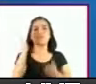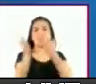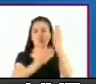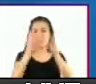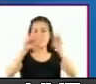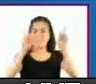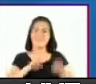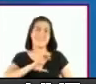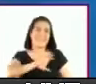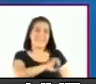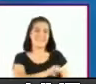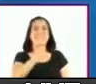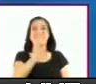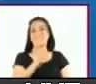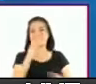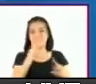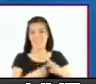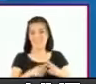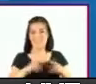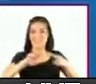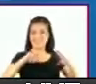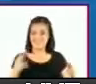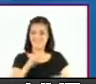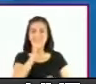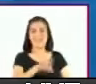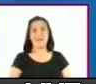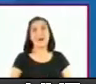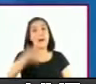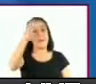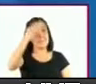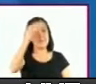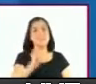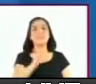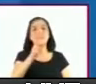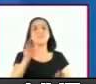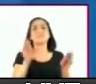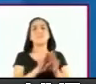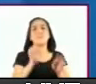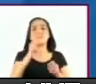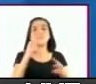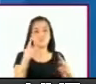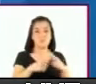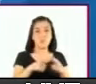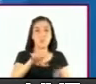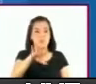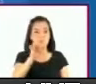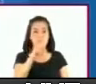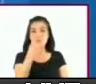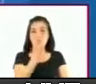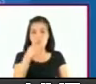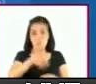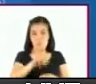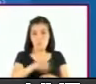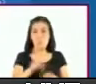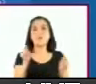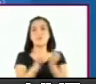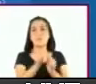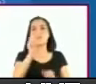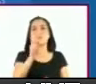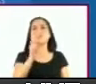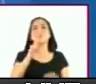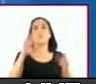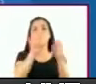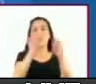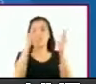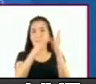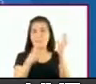de un tema fascinante relacionado con las matemáticas. Aprenderemos a obtener la expresión algebraica de primer grado que representa la regla